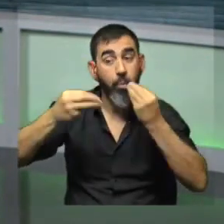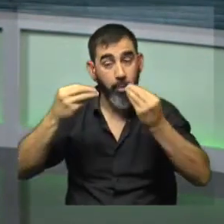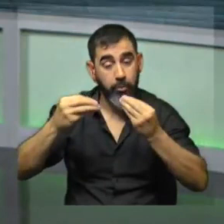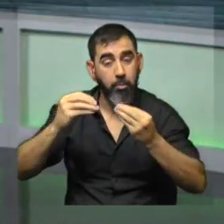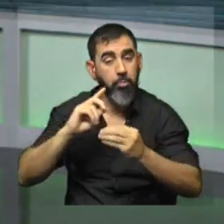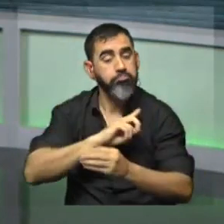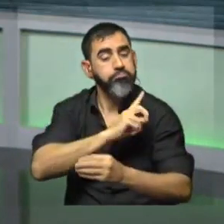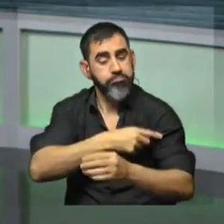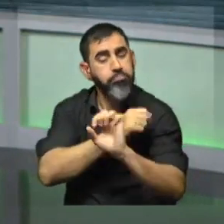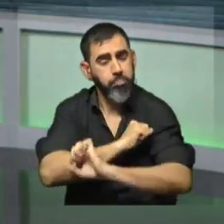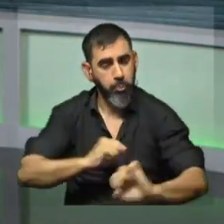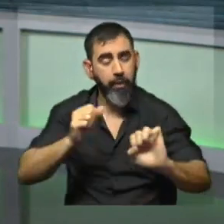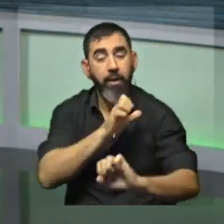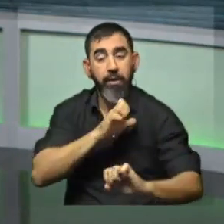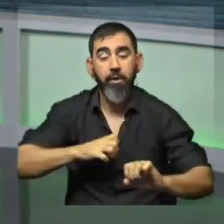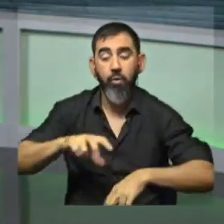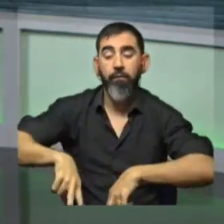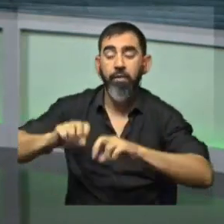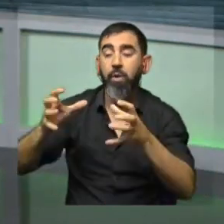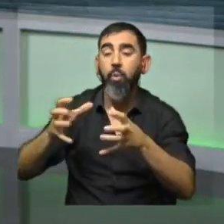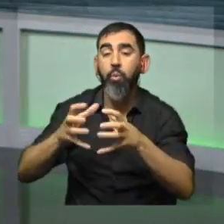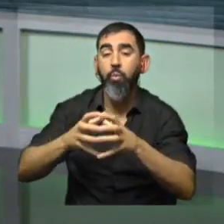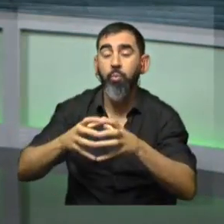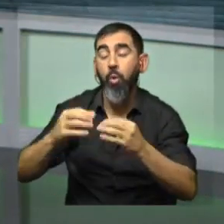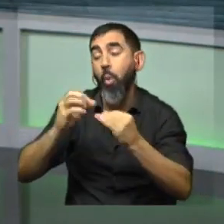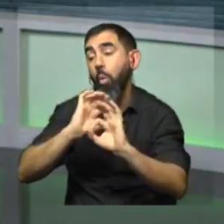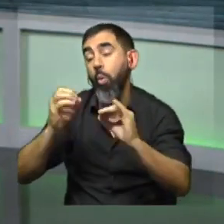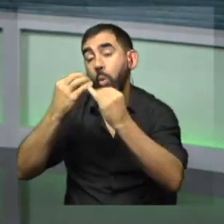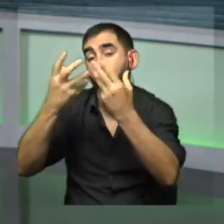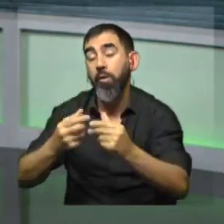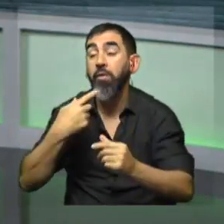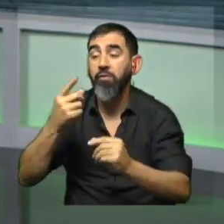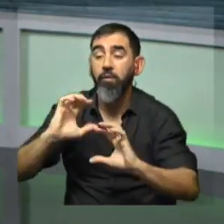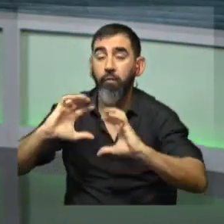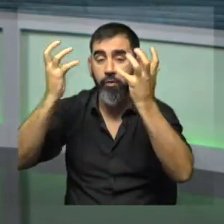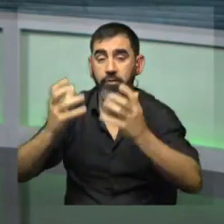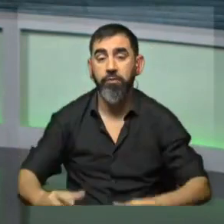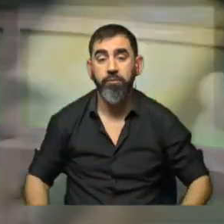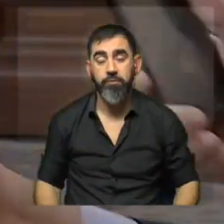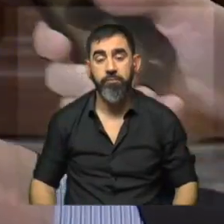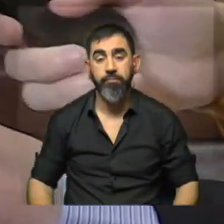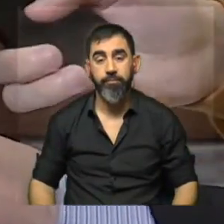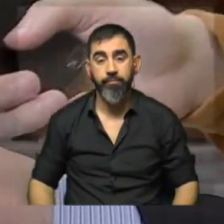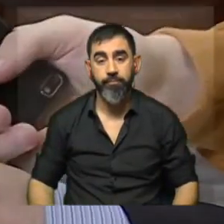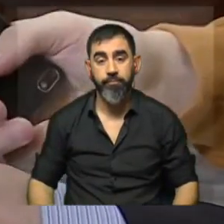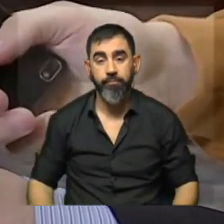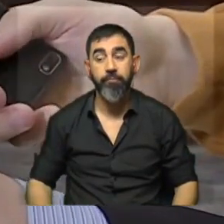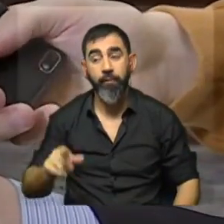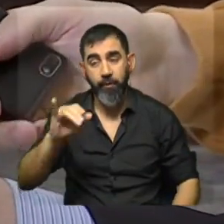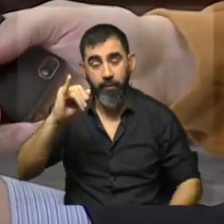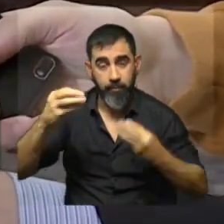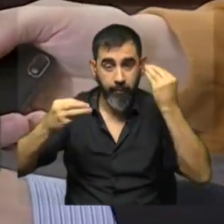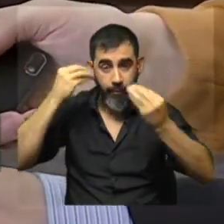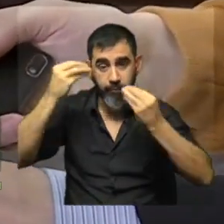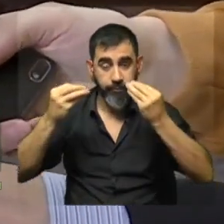potestad que se otorga al Estado de investigar a grupos u organizaciones consideradas como violentas. Eso sí es preocupante